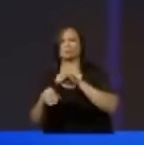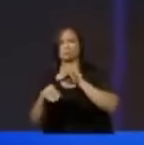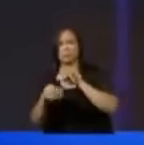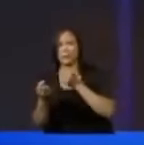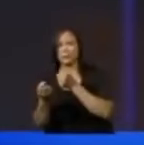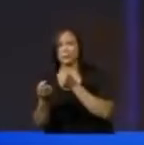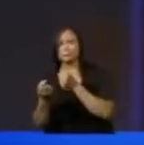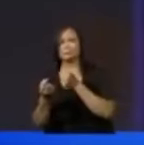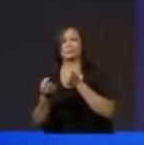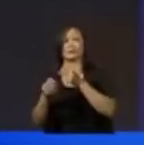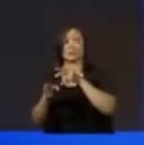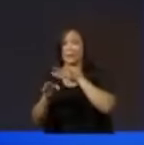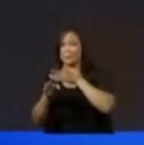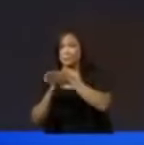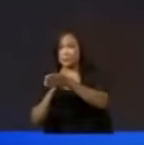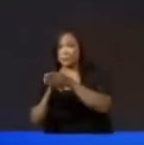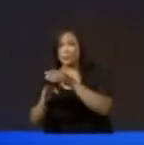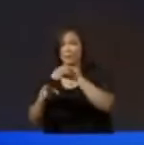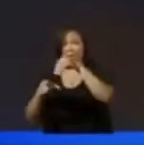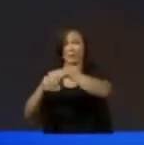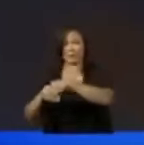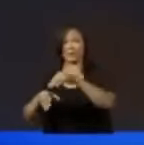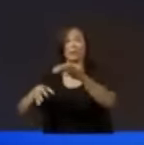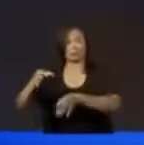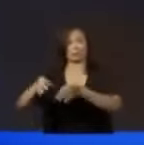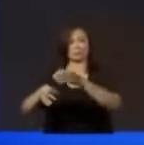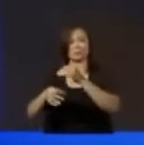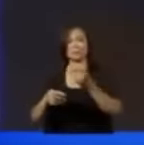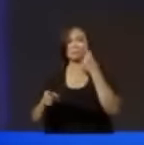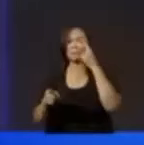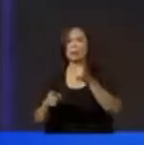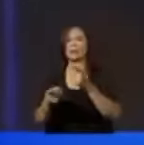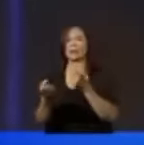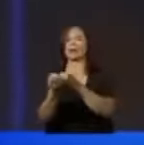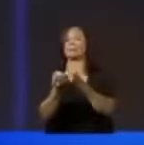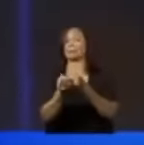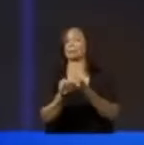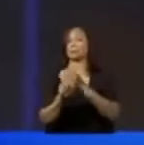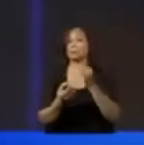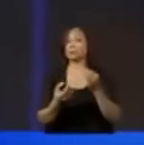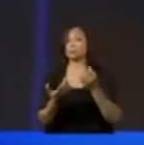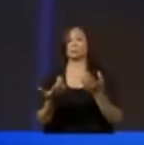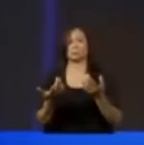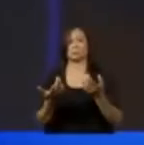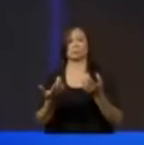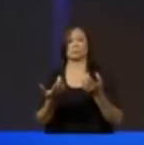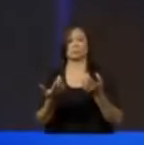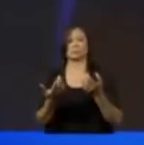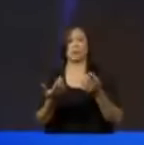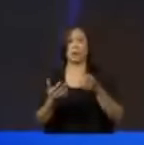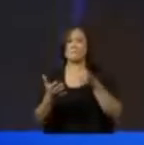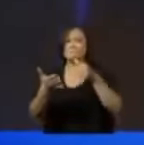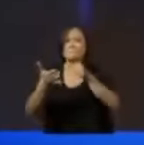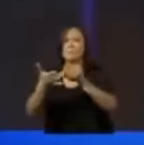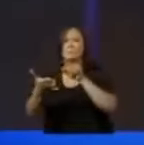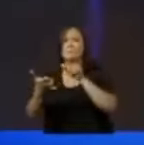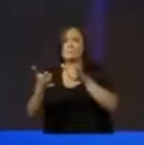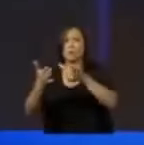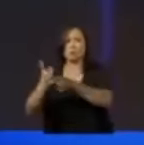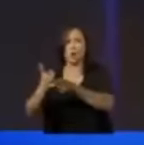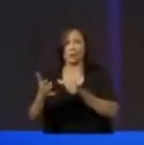desde equipos especializados dentro de la justicia para que le den el apoyo, botones de pánico, para que